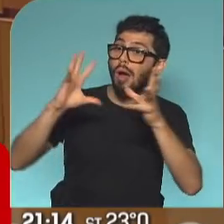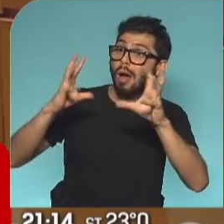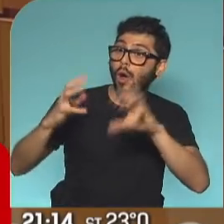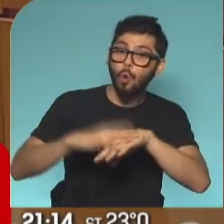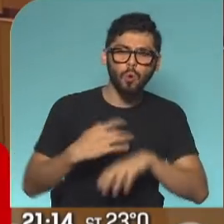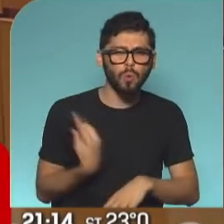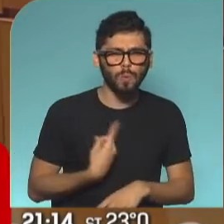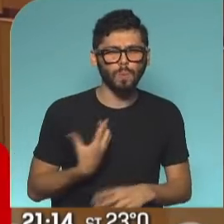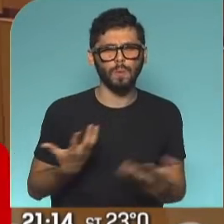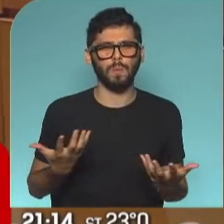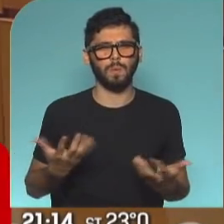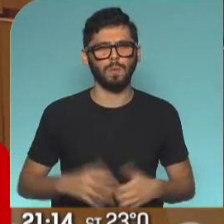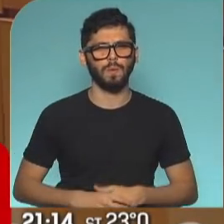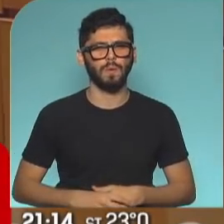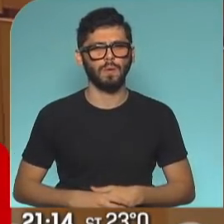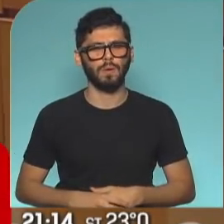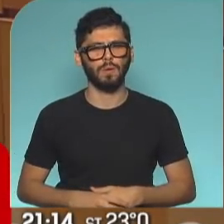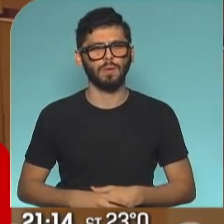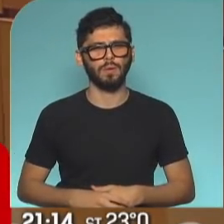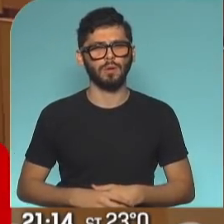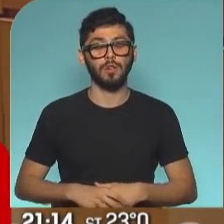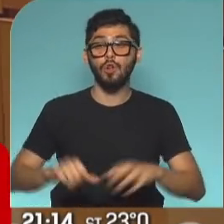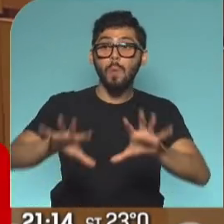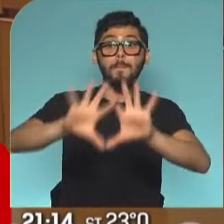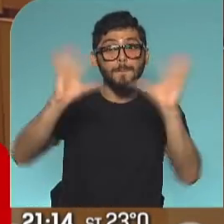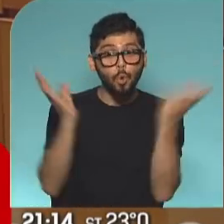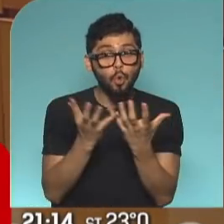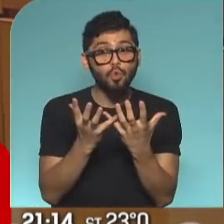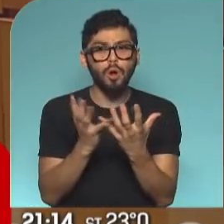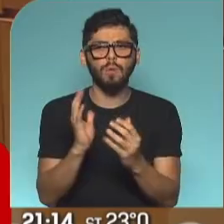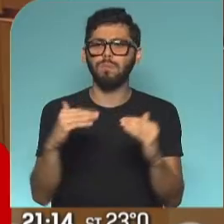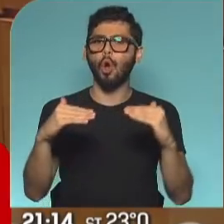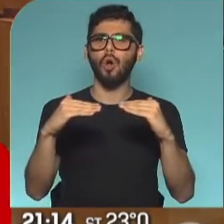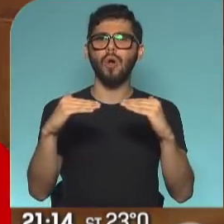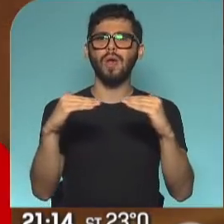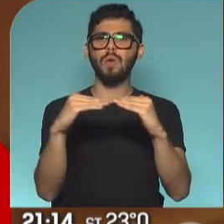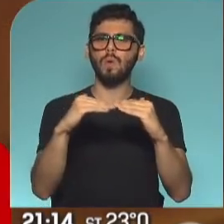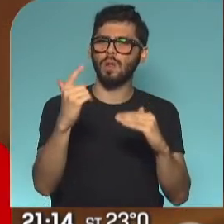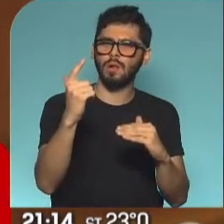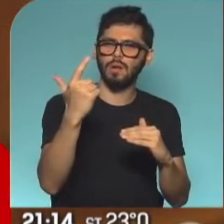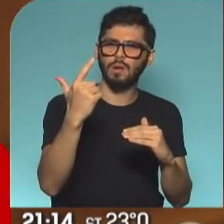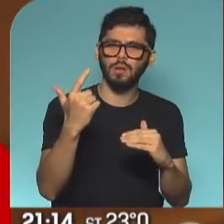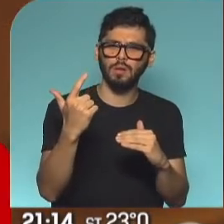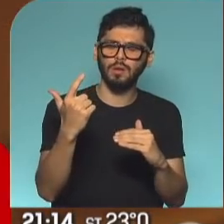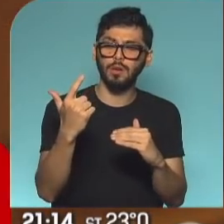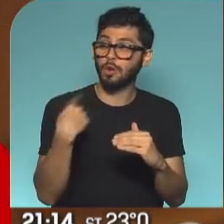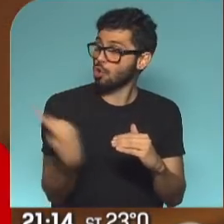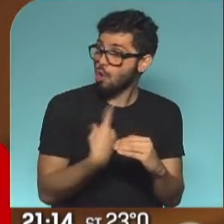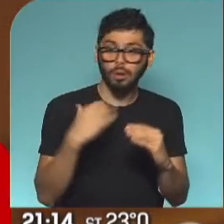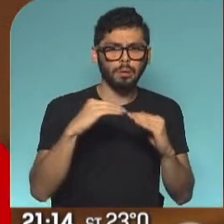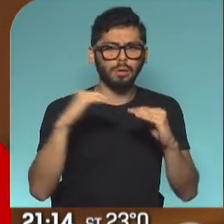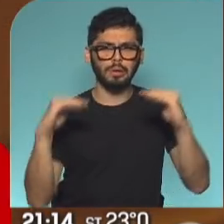Era un mundo también profundamente desigual entre nosotros. Un mundo que no